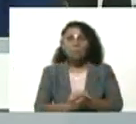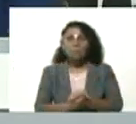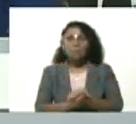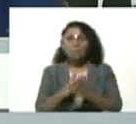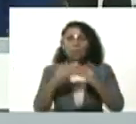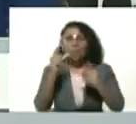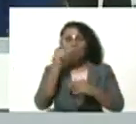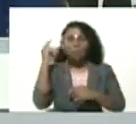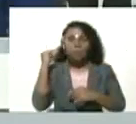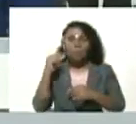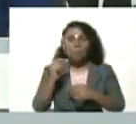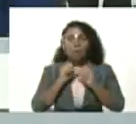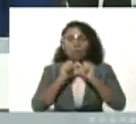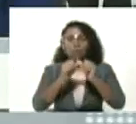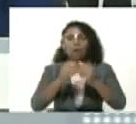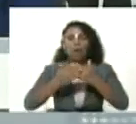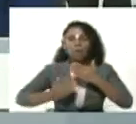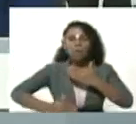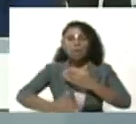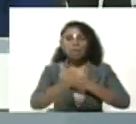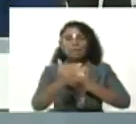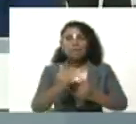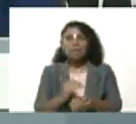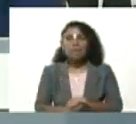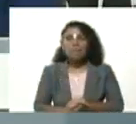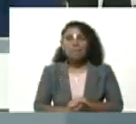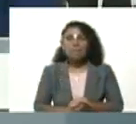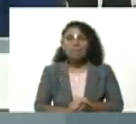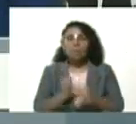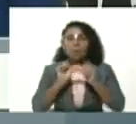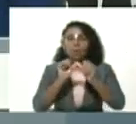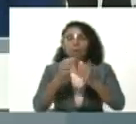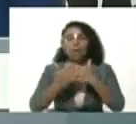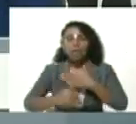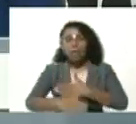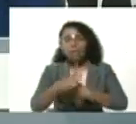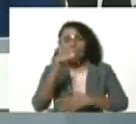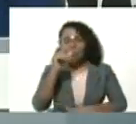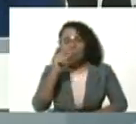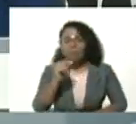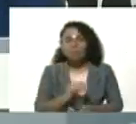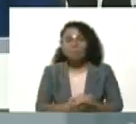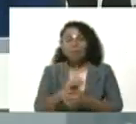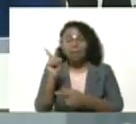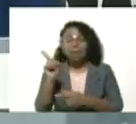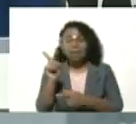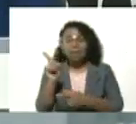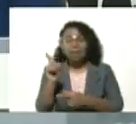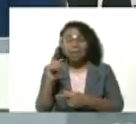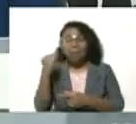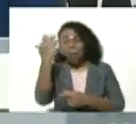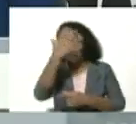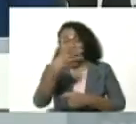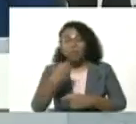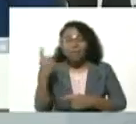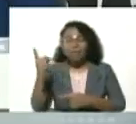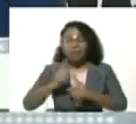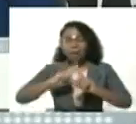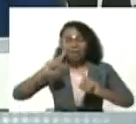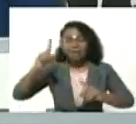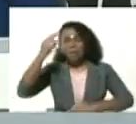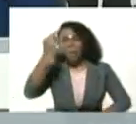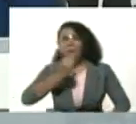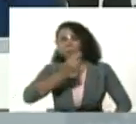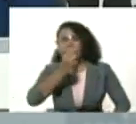todas. Para seguir avanzando, Jason, sigue adelante, muchacho, con esa juventud, con esa energía, con ese